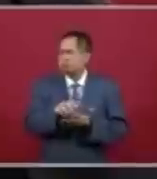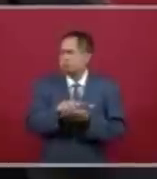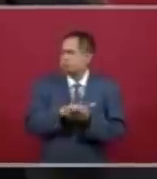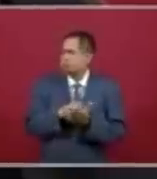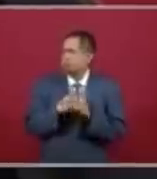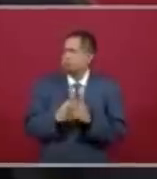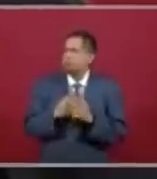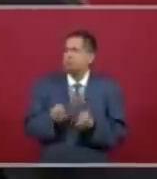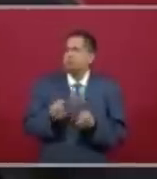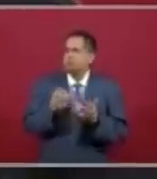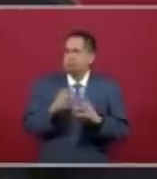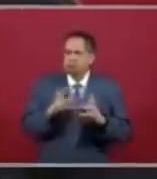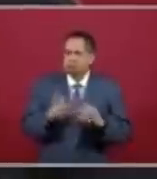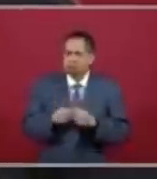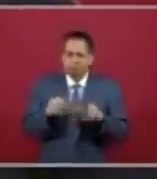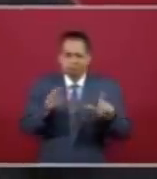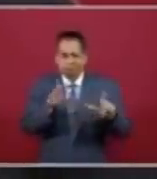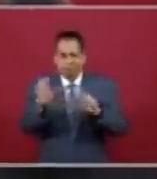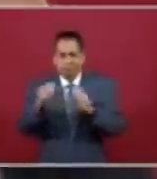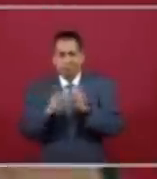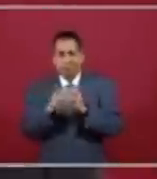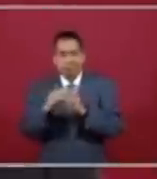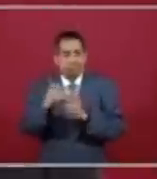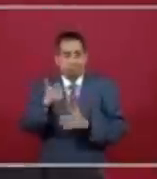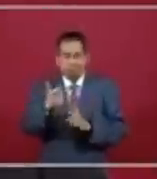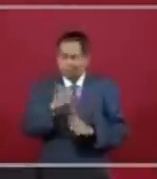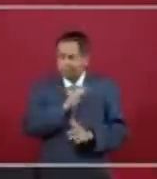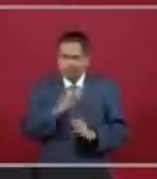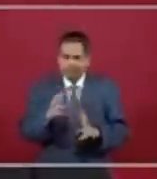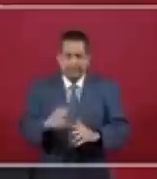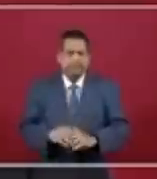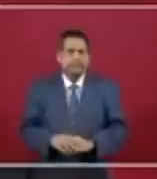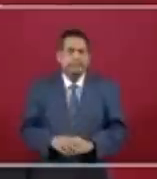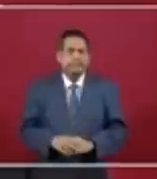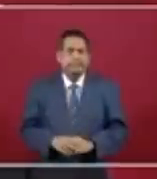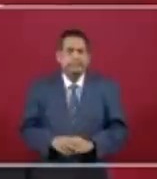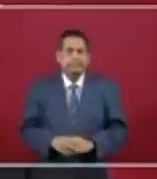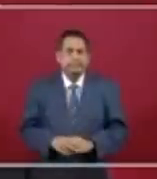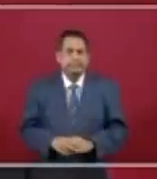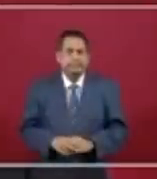ahorro de 700 millones de pesos